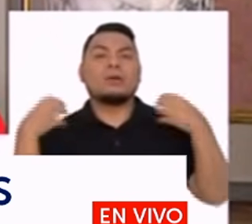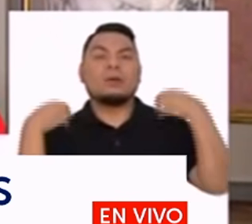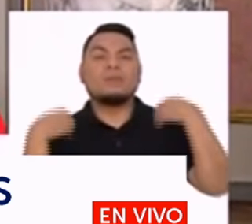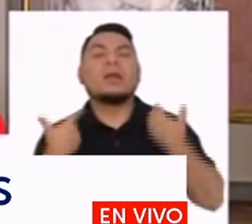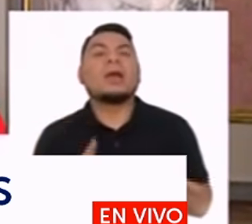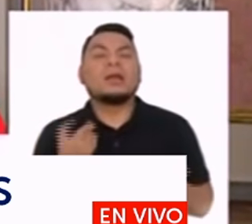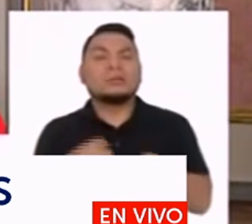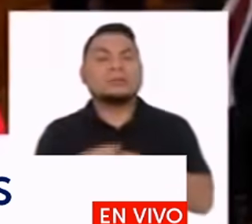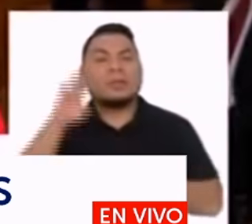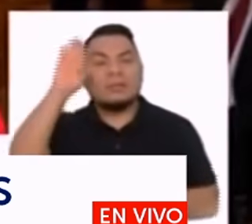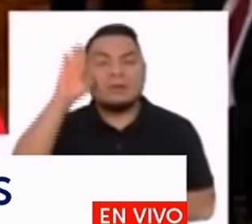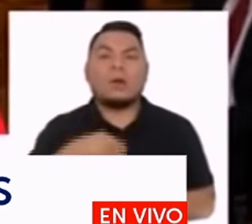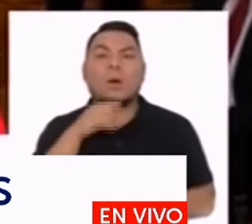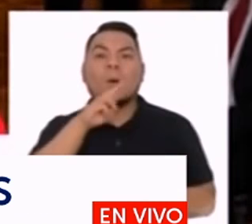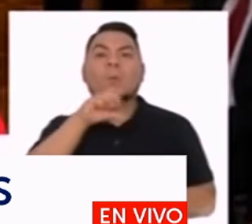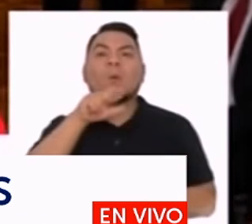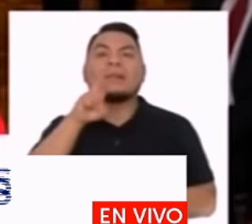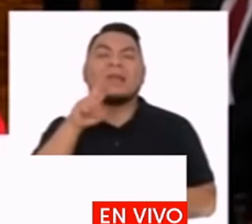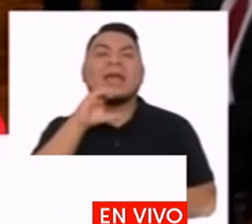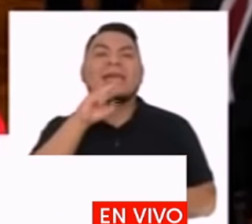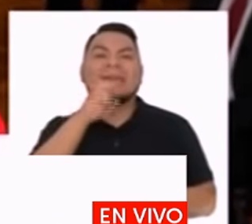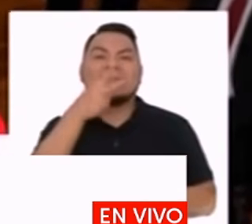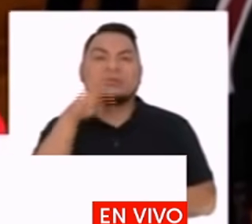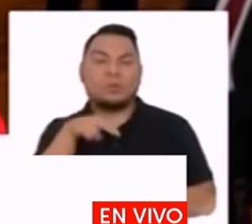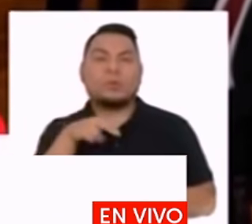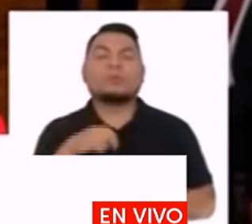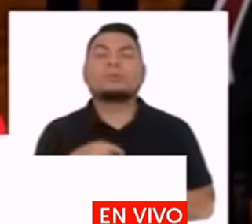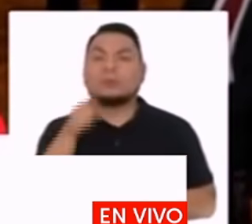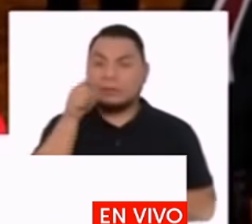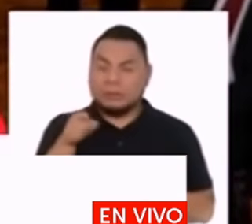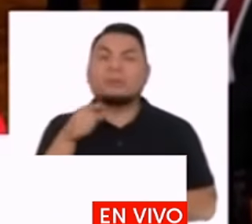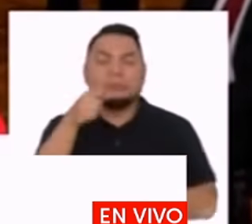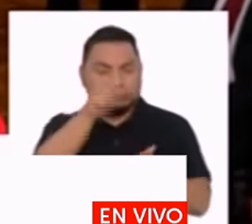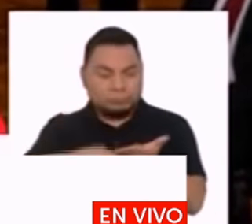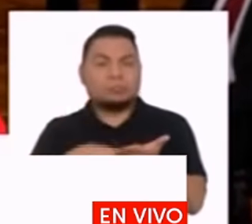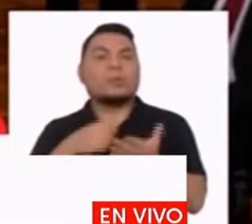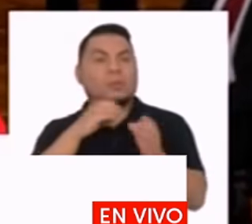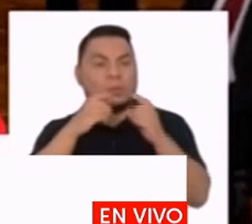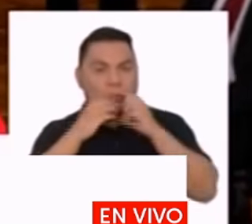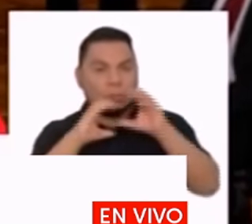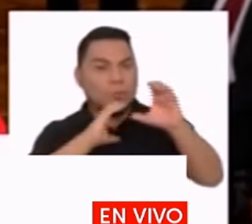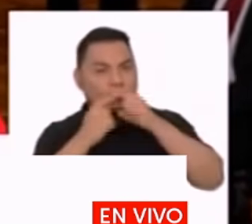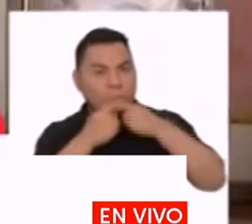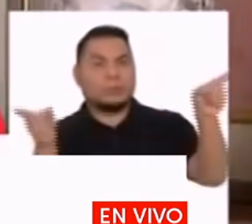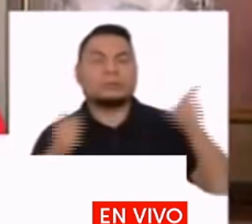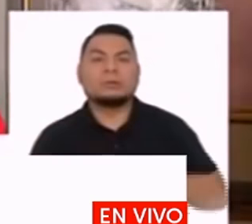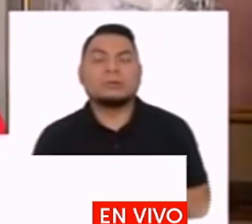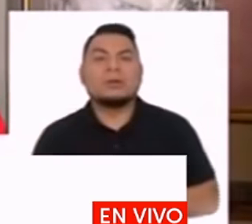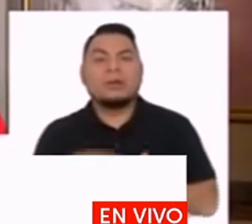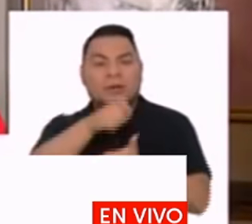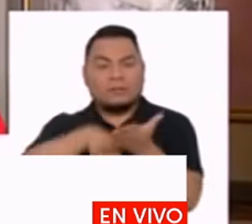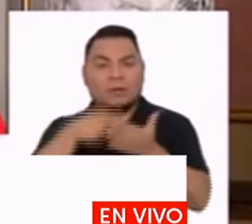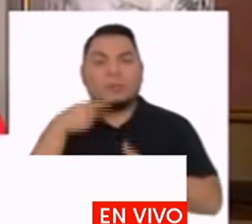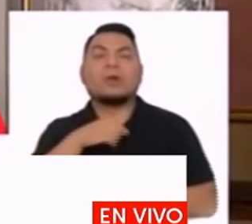Defensa al señor Walter Edinson Ayala González. Regístrese, comuníquese y publíquese.